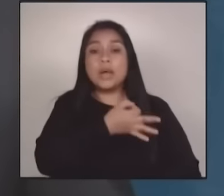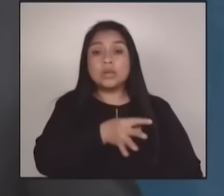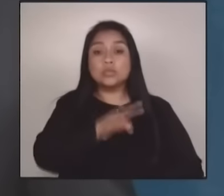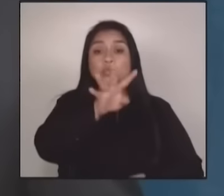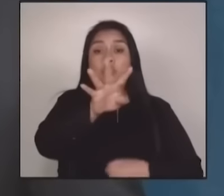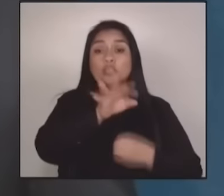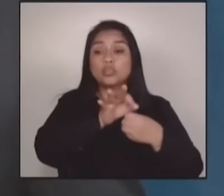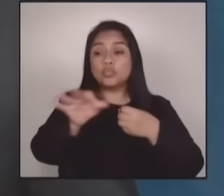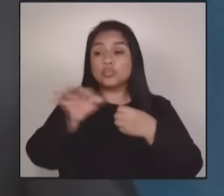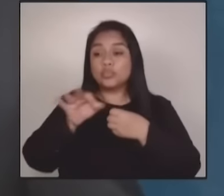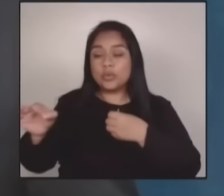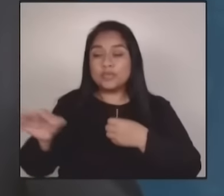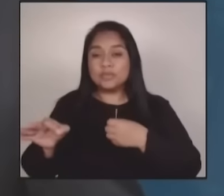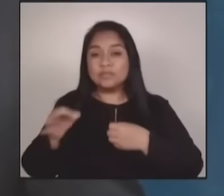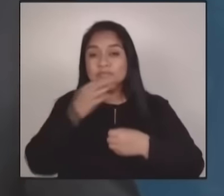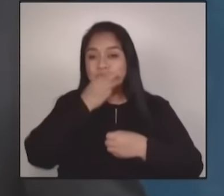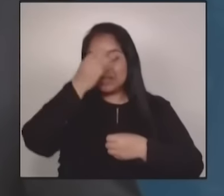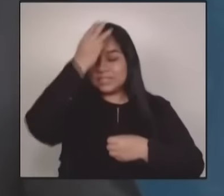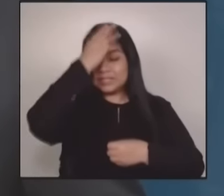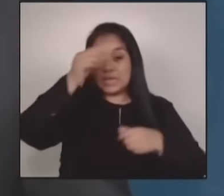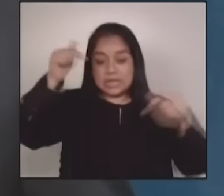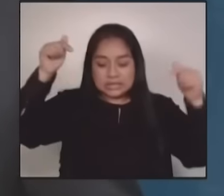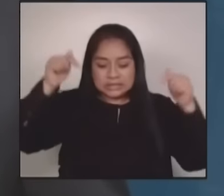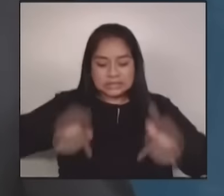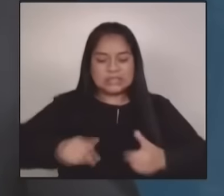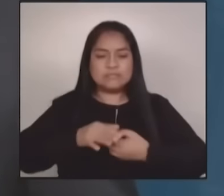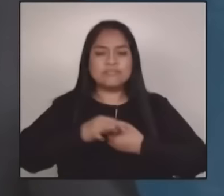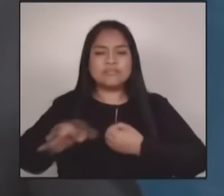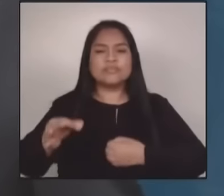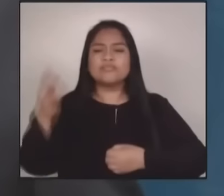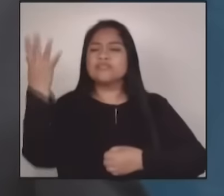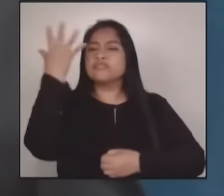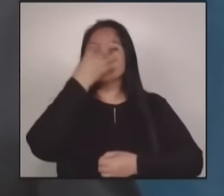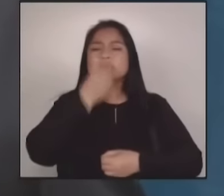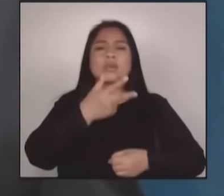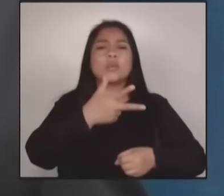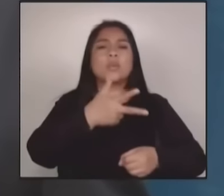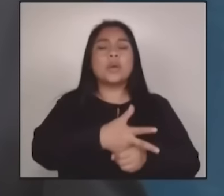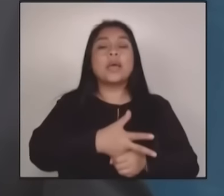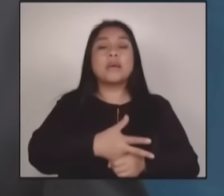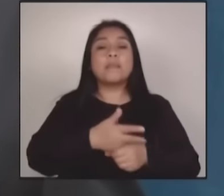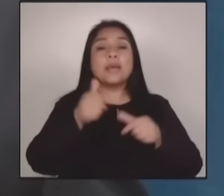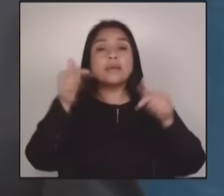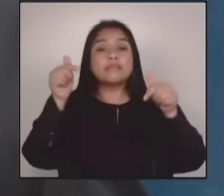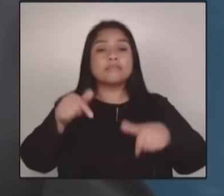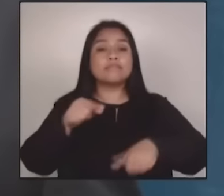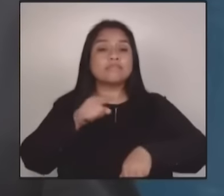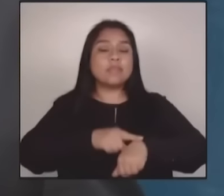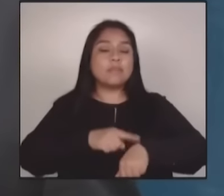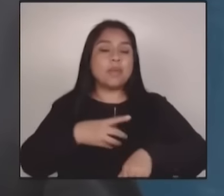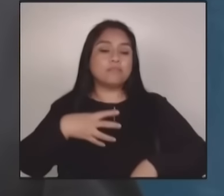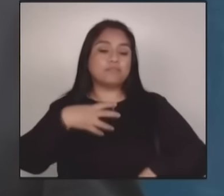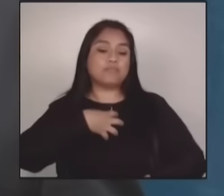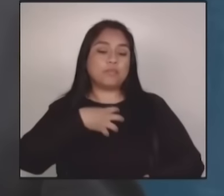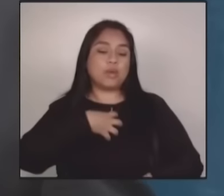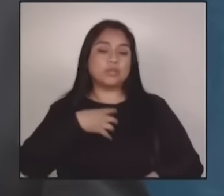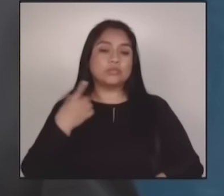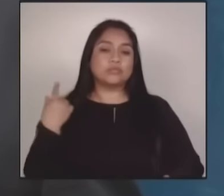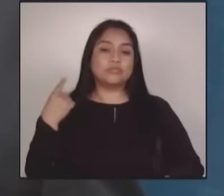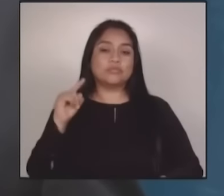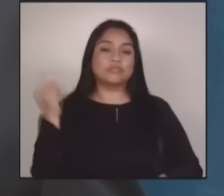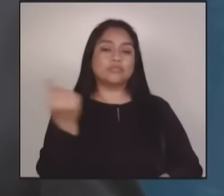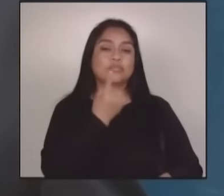pueblos, a este pueblo maravilloso de Guatemala en el espacio que nos pertenece a todos.